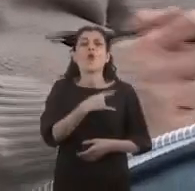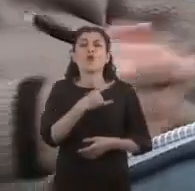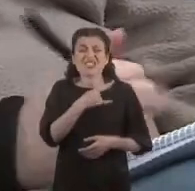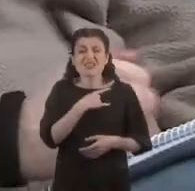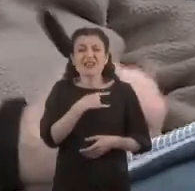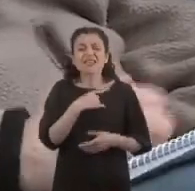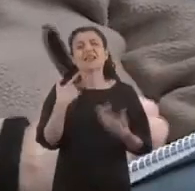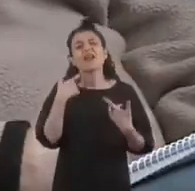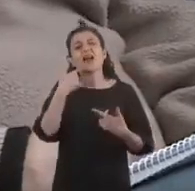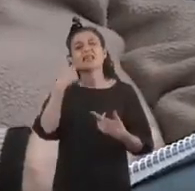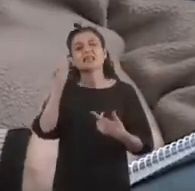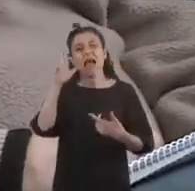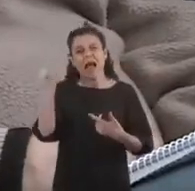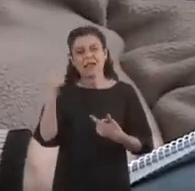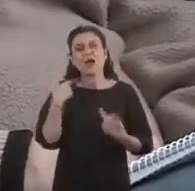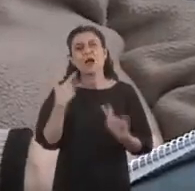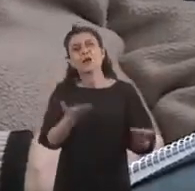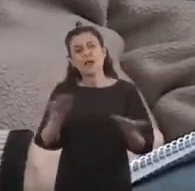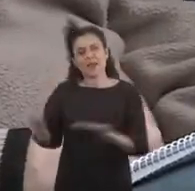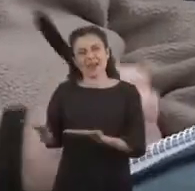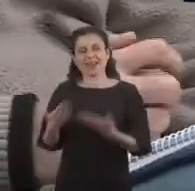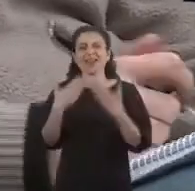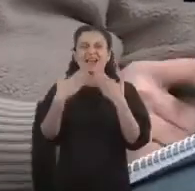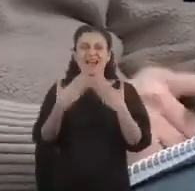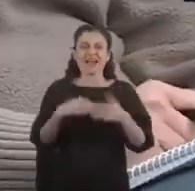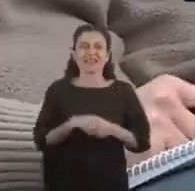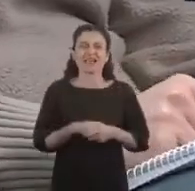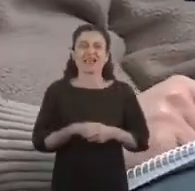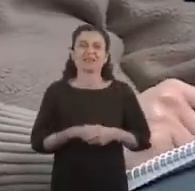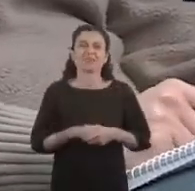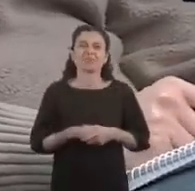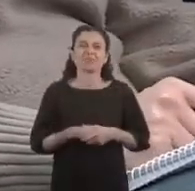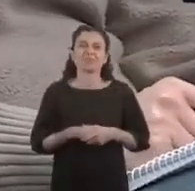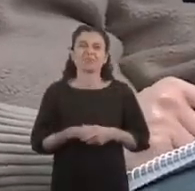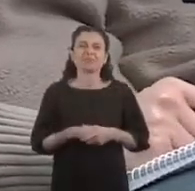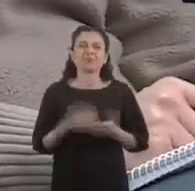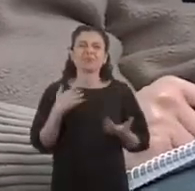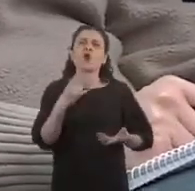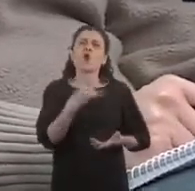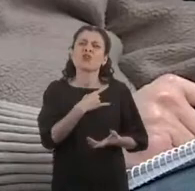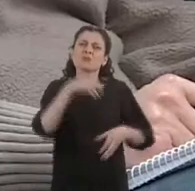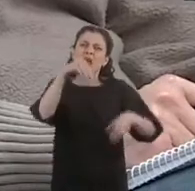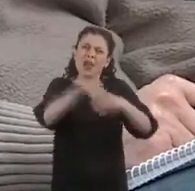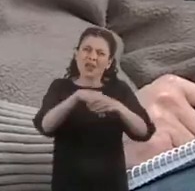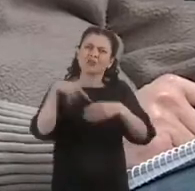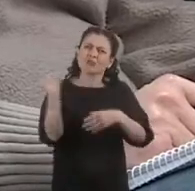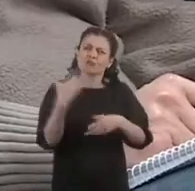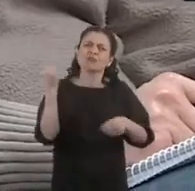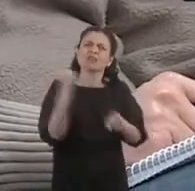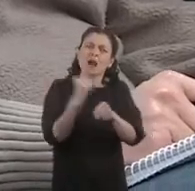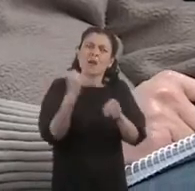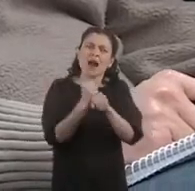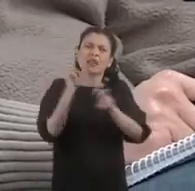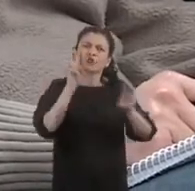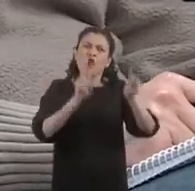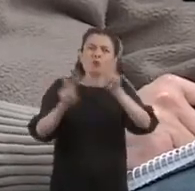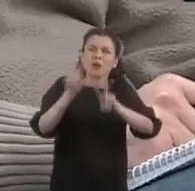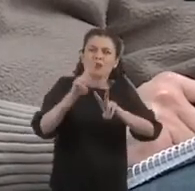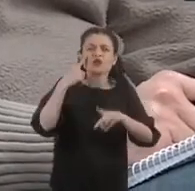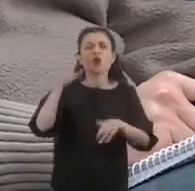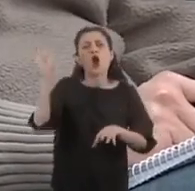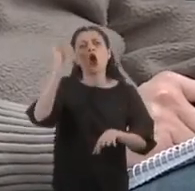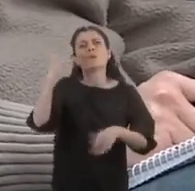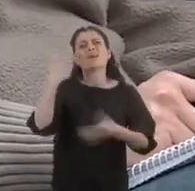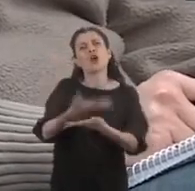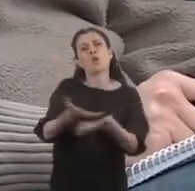Mercante. Gracias por... ¿Cómo andás? Bienvenida. Gracias. Qué día. En la universidad estamos trabajando en un observatorio de opinión pública con respecto a